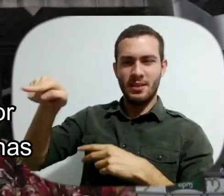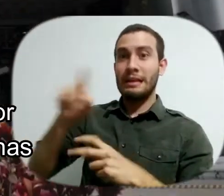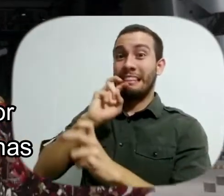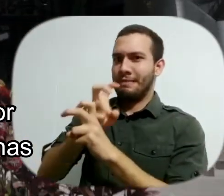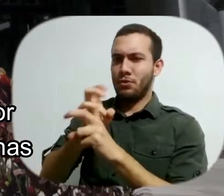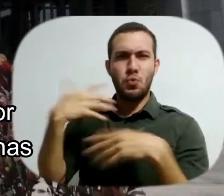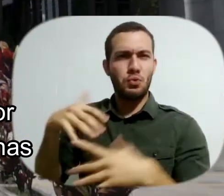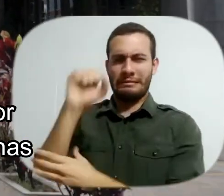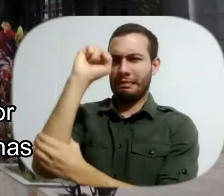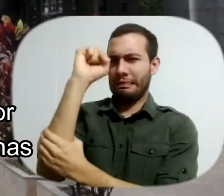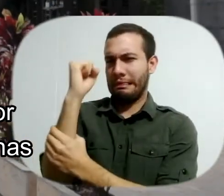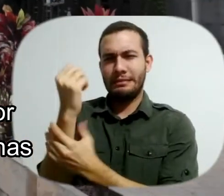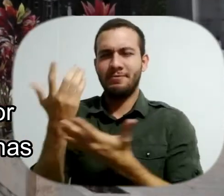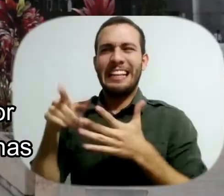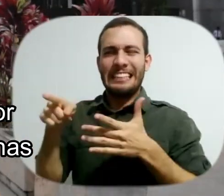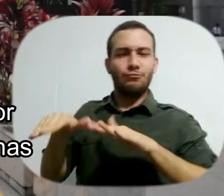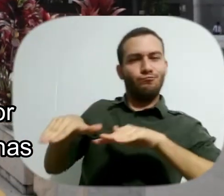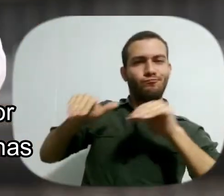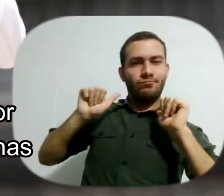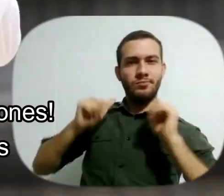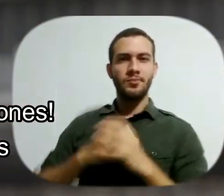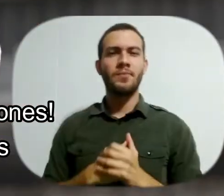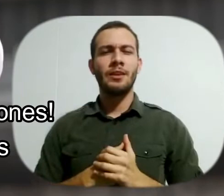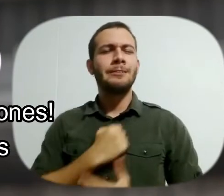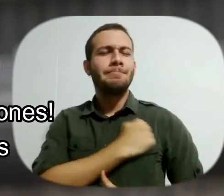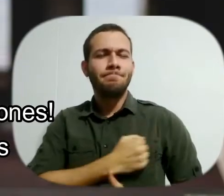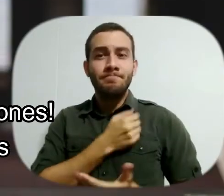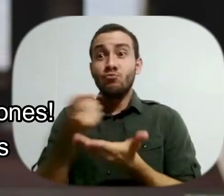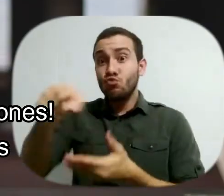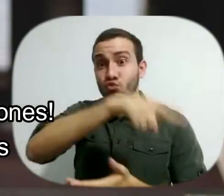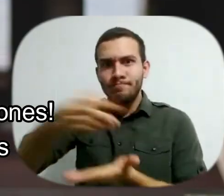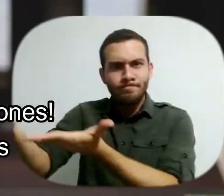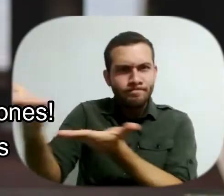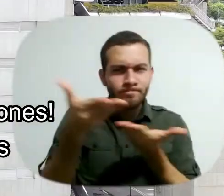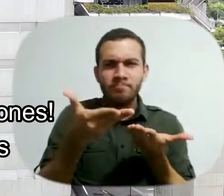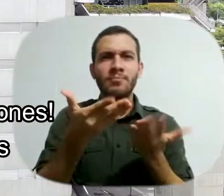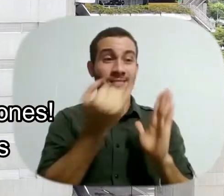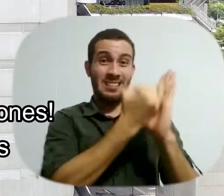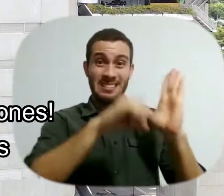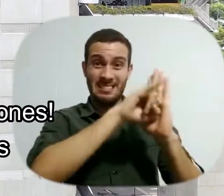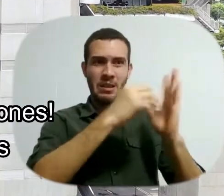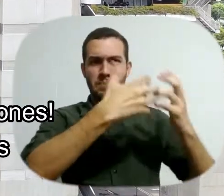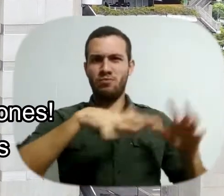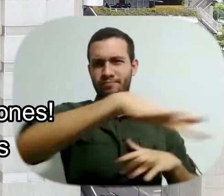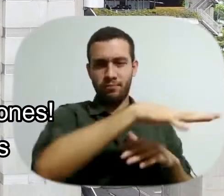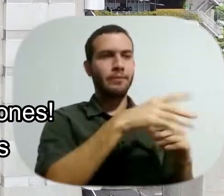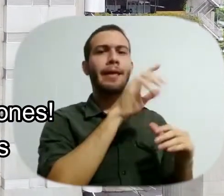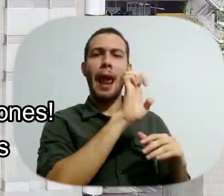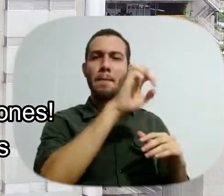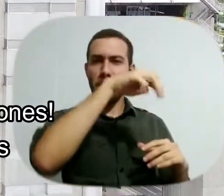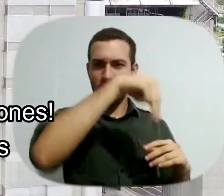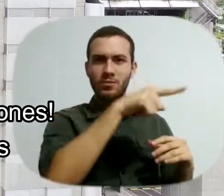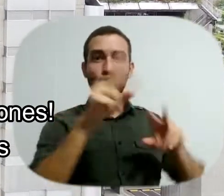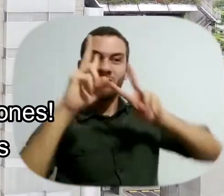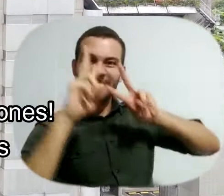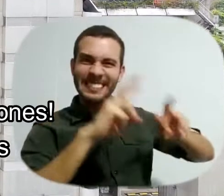por ejemplo, pedir préstamos, ya que tendrá que hacerlo a unas tasas mucho más altas. Bienvenidas todas las investigaciones sobre Hidroituango y sobre